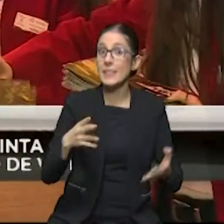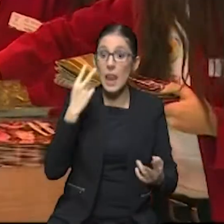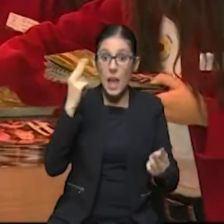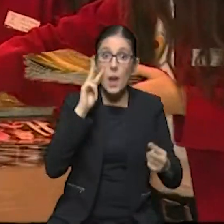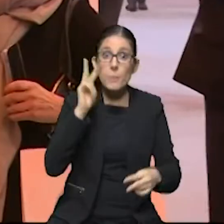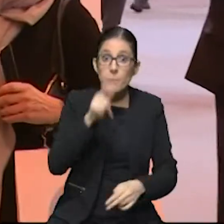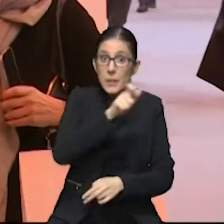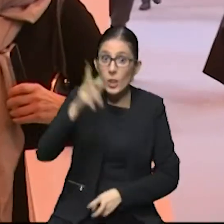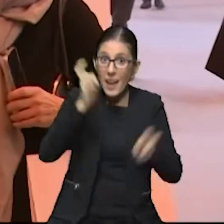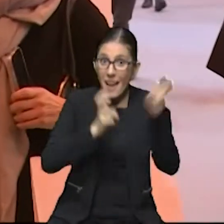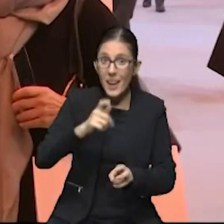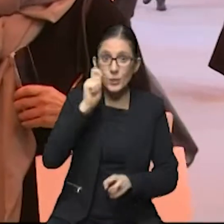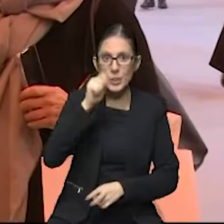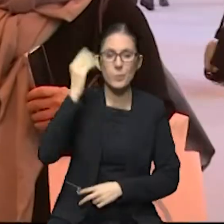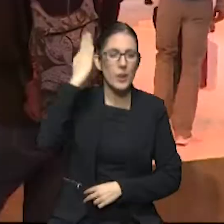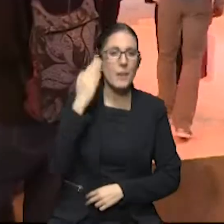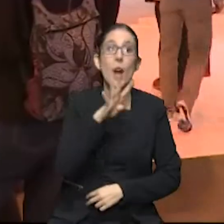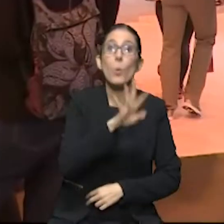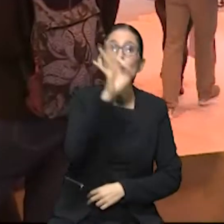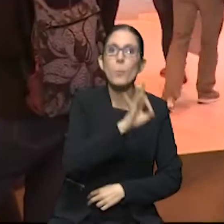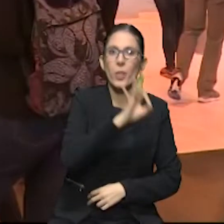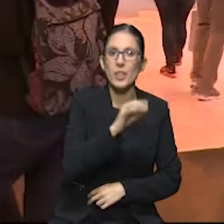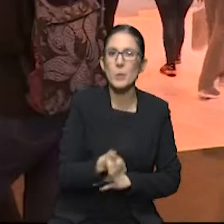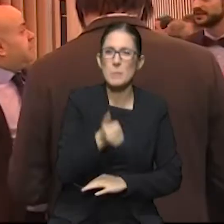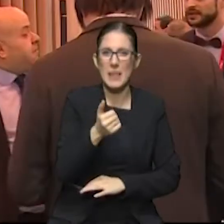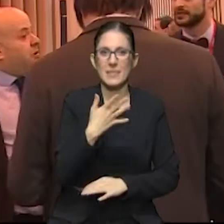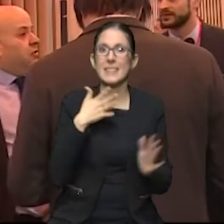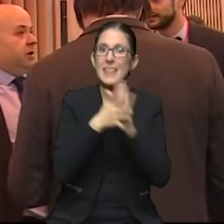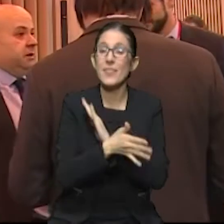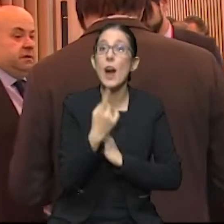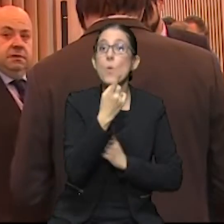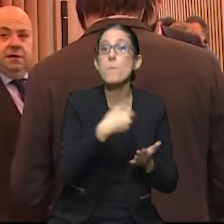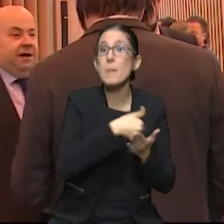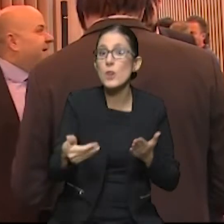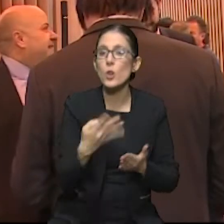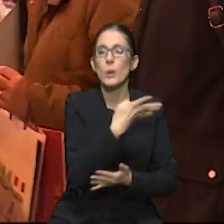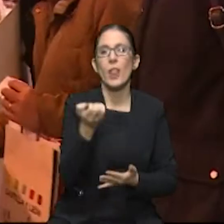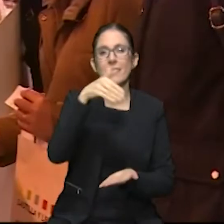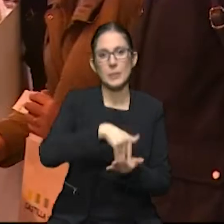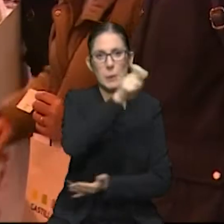4% respecto al año anterior. Es decir, nos han visitado casi 1.400.000 personas.